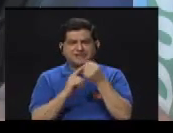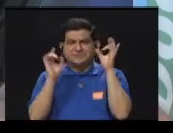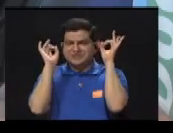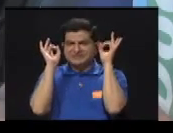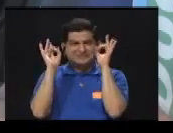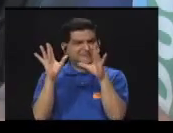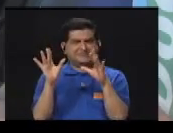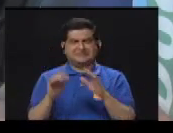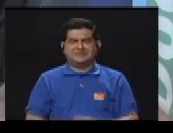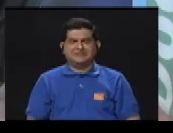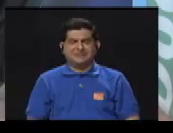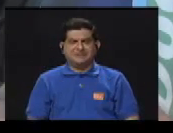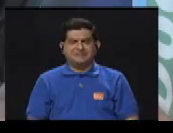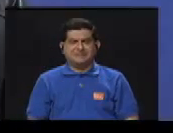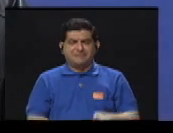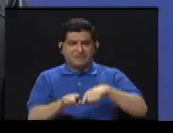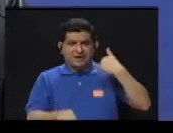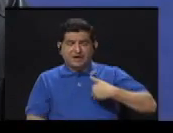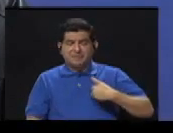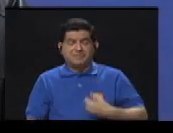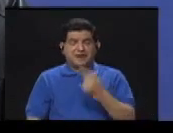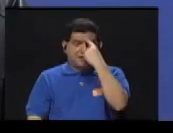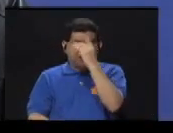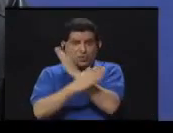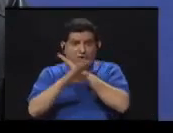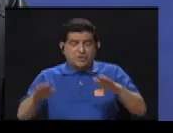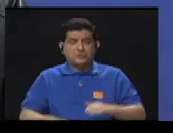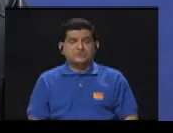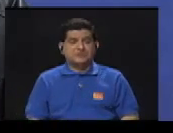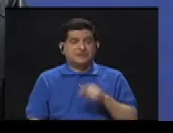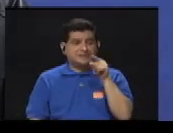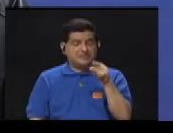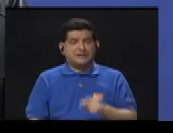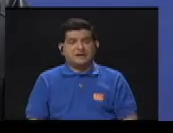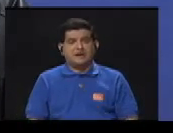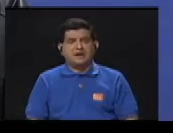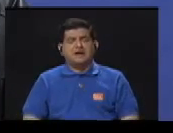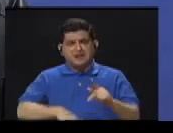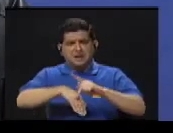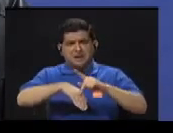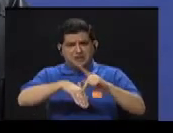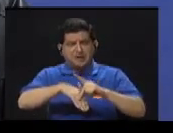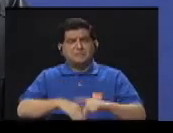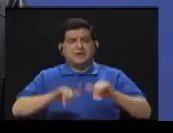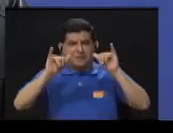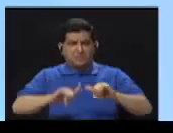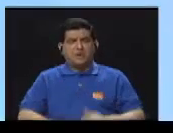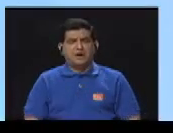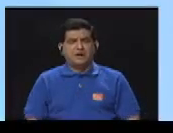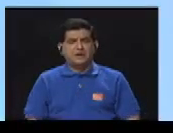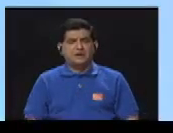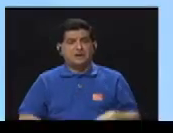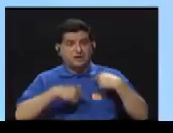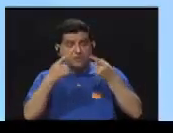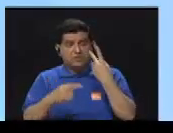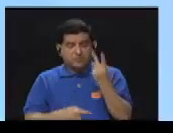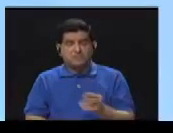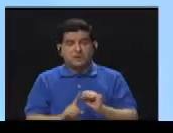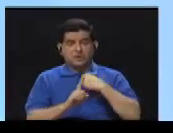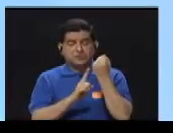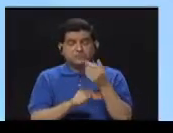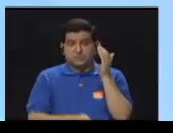porque este hermano era totalmente inocente. Él estaba viajando, estaba en Paraguay y cuando llegó se encontró con que había